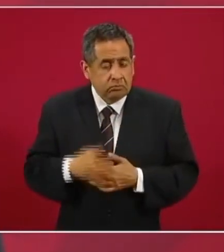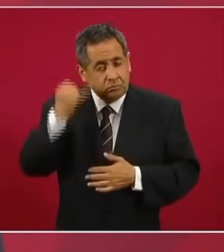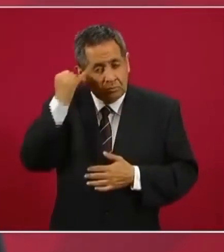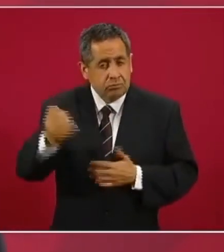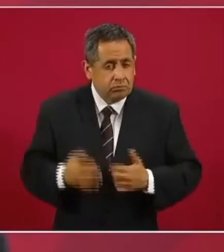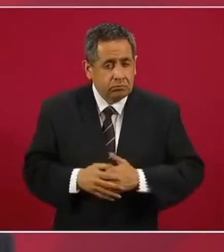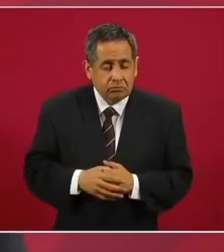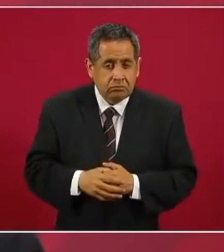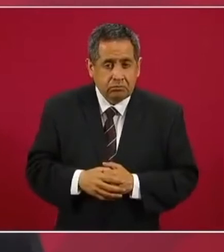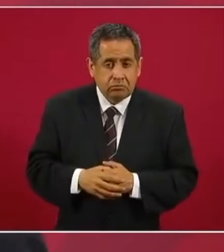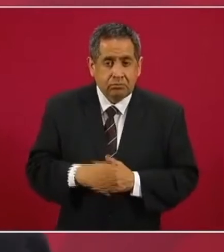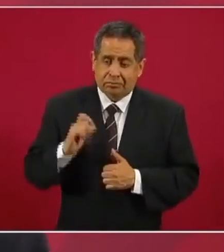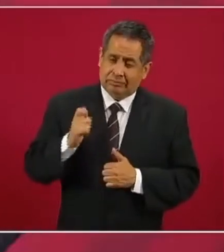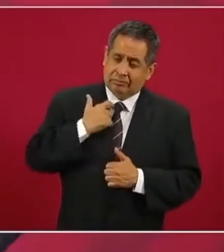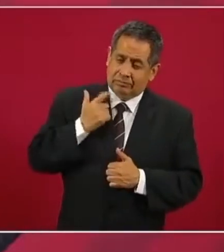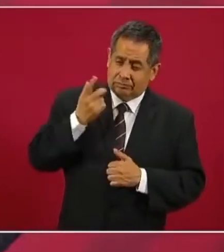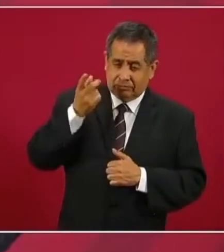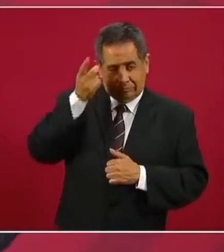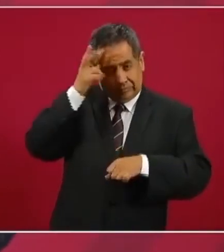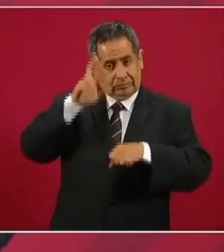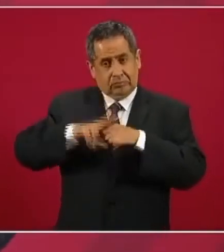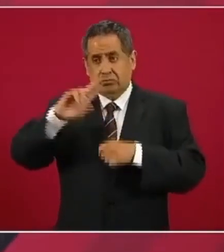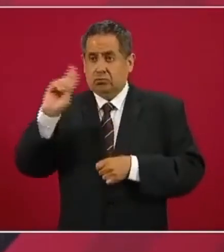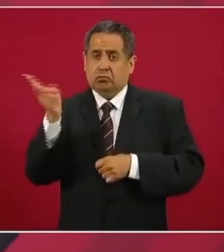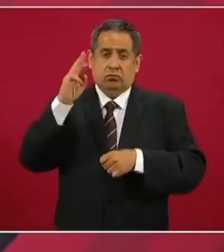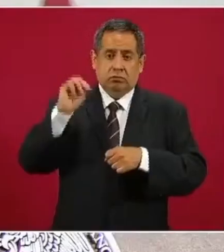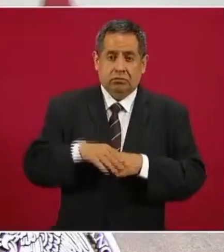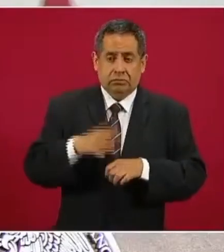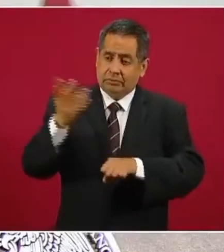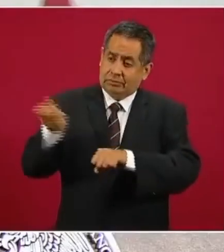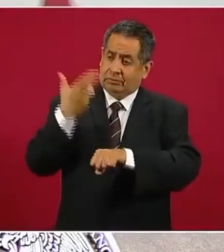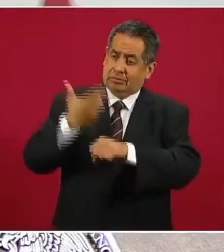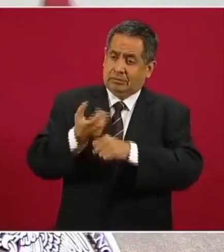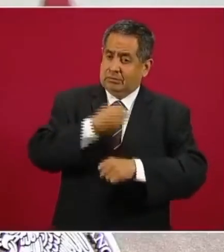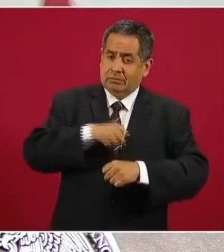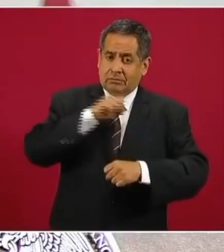Imagínense, ex rector de la UNAM, secretario de salud,